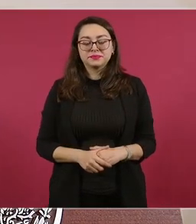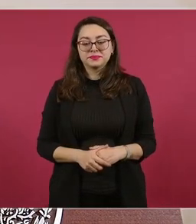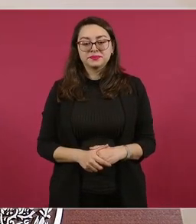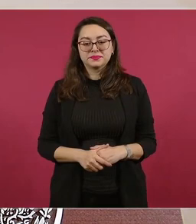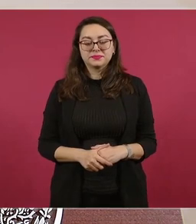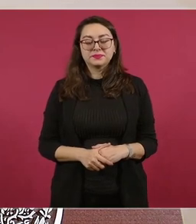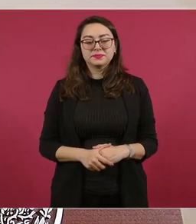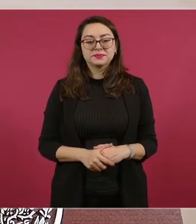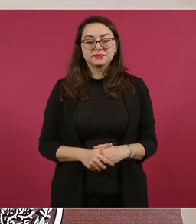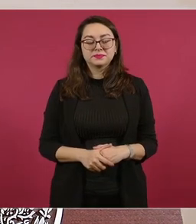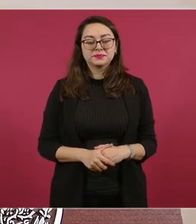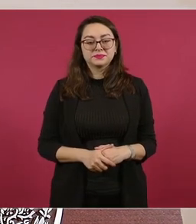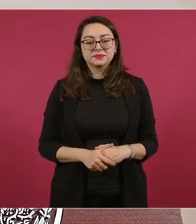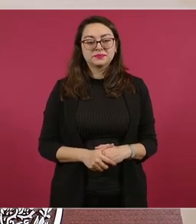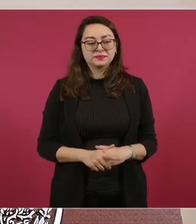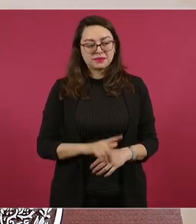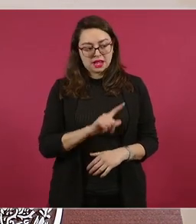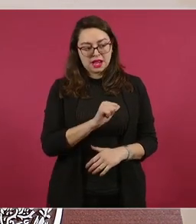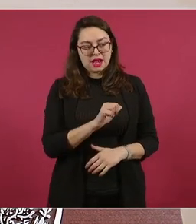a Laura.